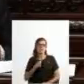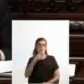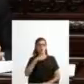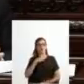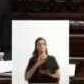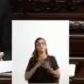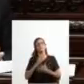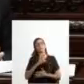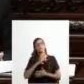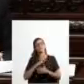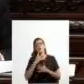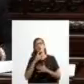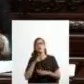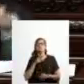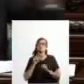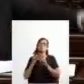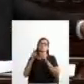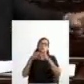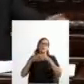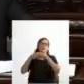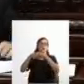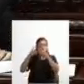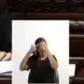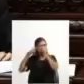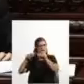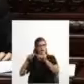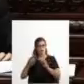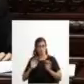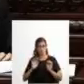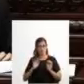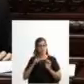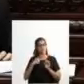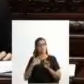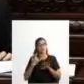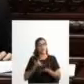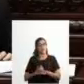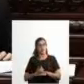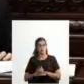siempre ha dicho los del agro y acá lo estamos nosotros y eso es un error